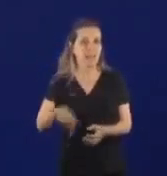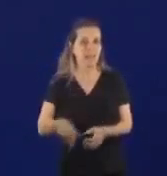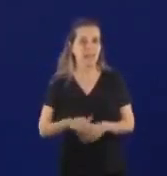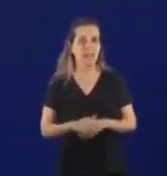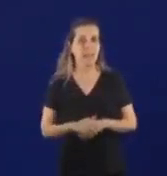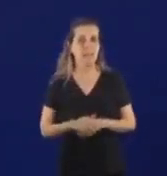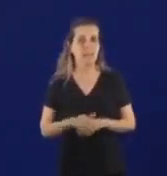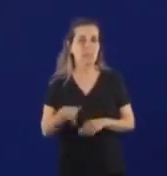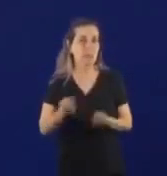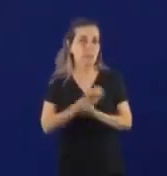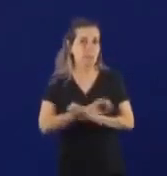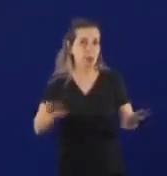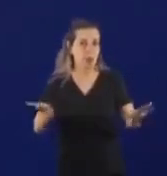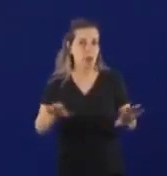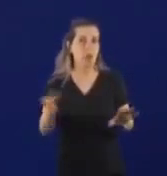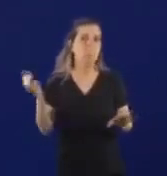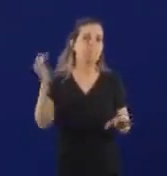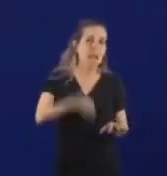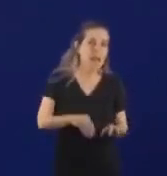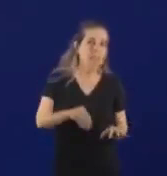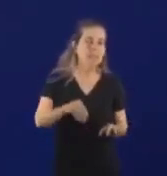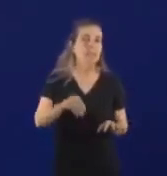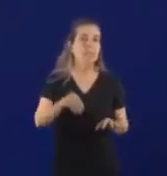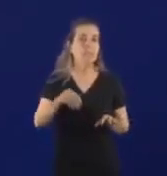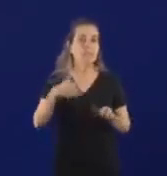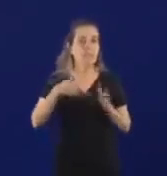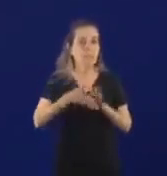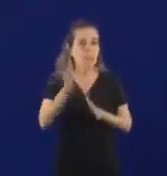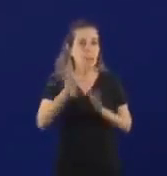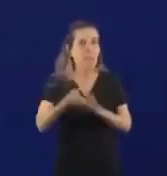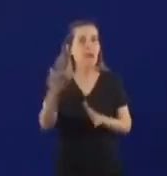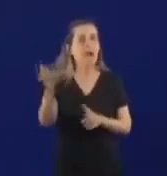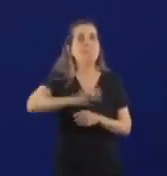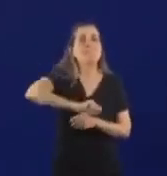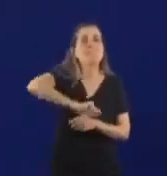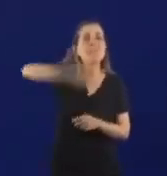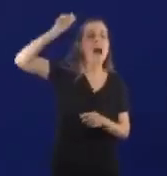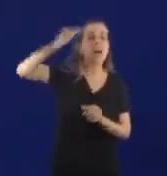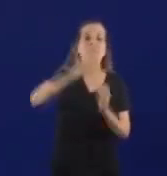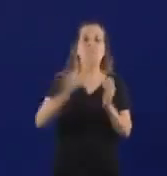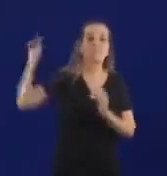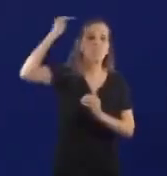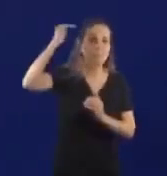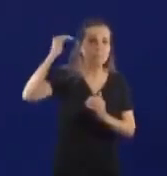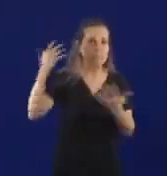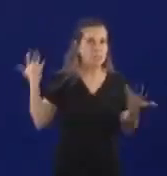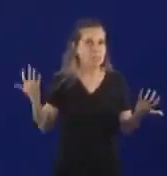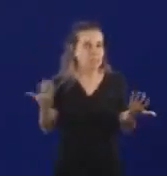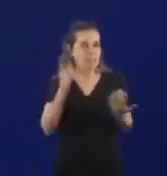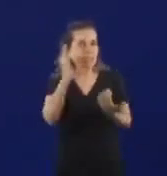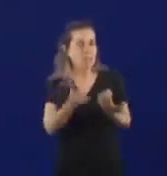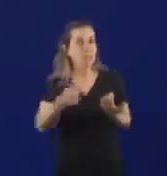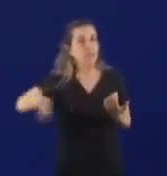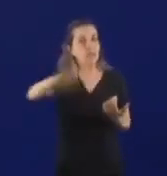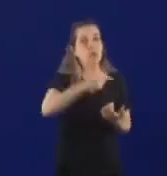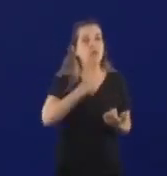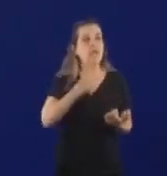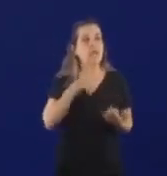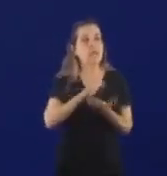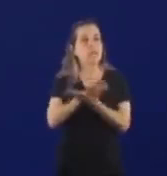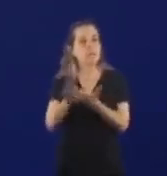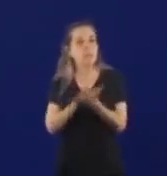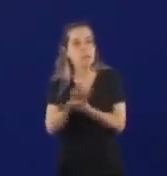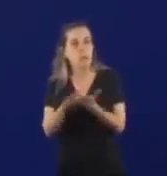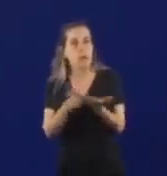y además nos encaminamos hacia una hiperinflación y la decisión es evitarla. La hiperinflación,